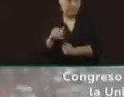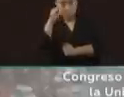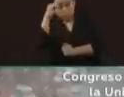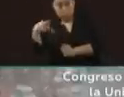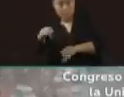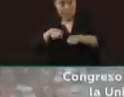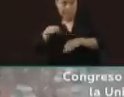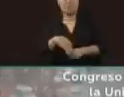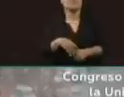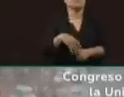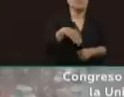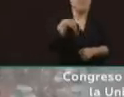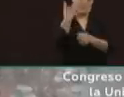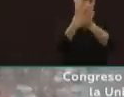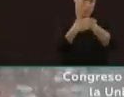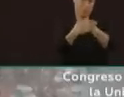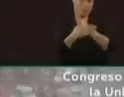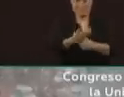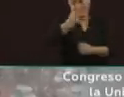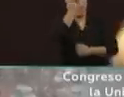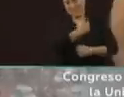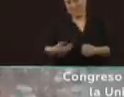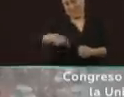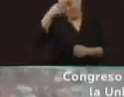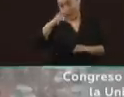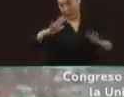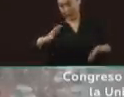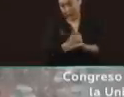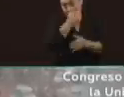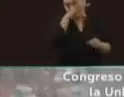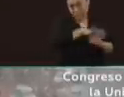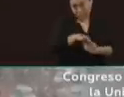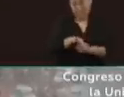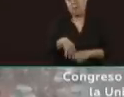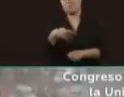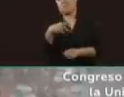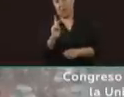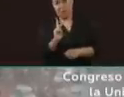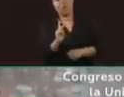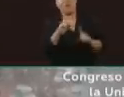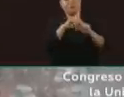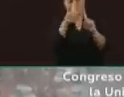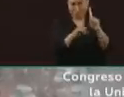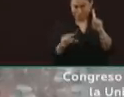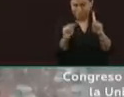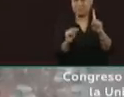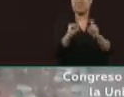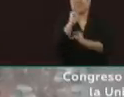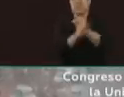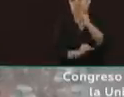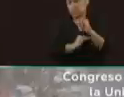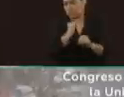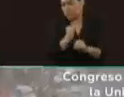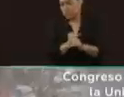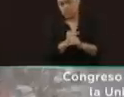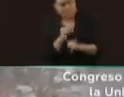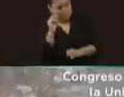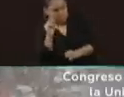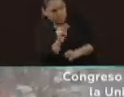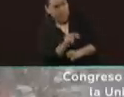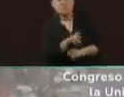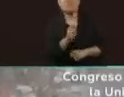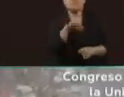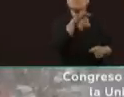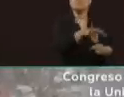elección que ganó la próxima presidenta de México está señalada nacional e internacionalmente como